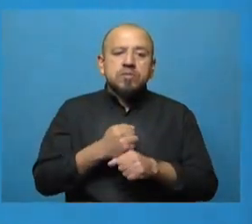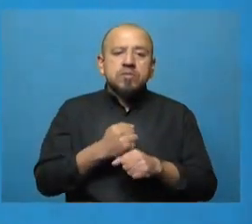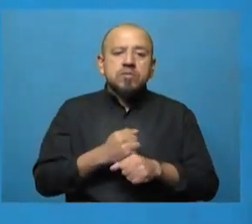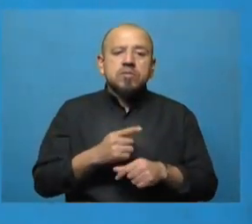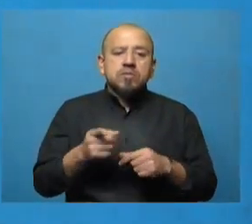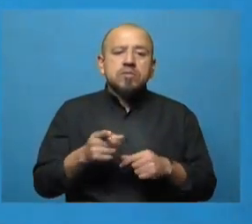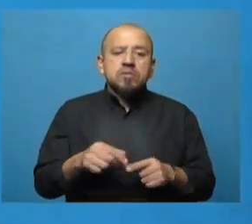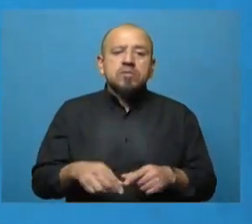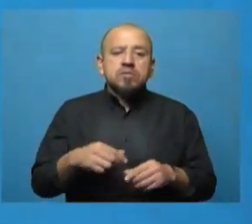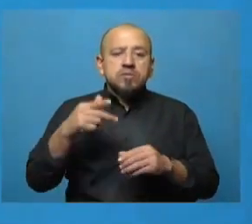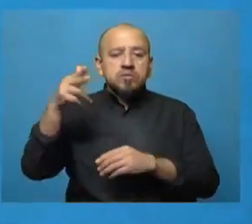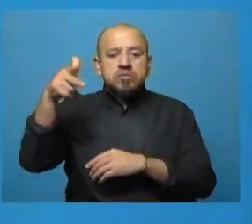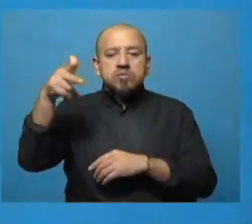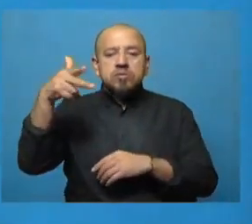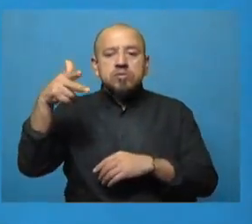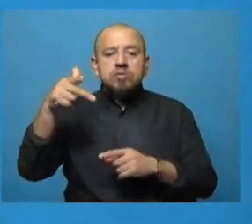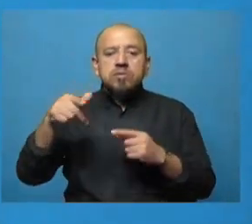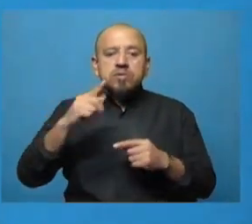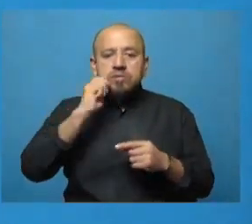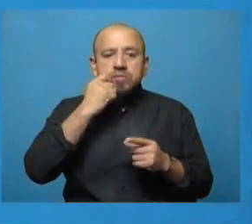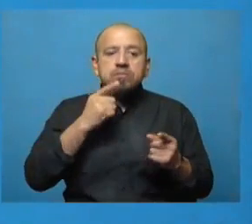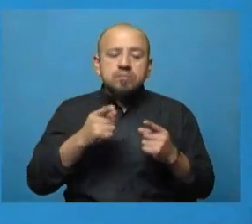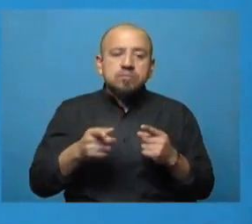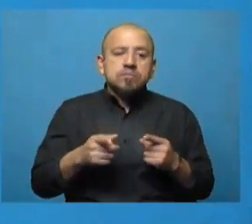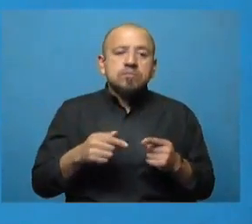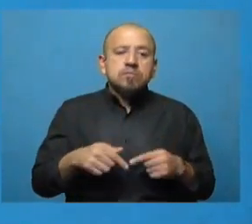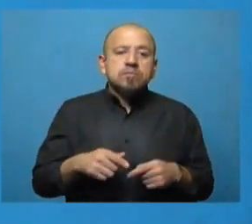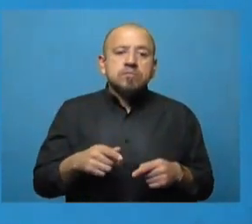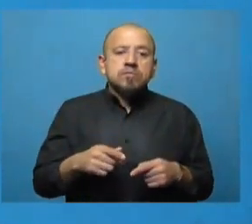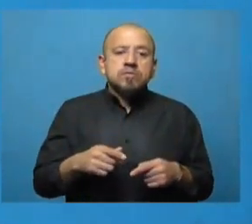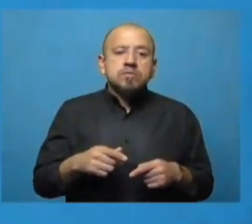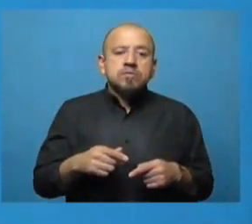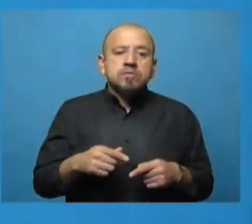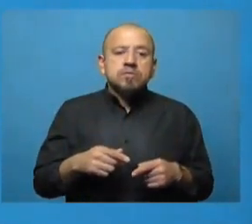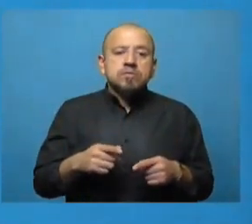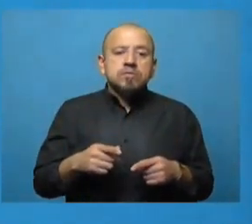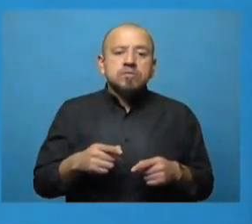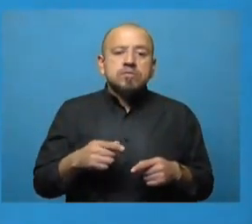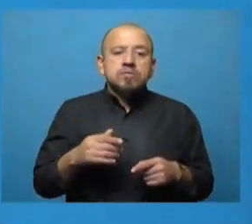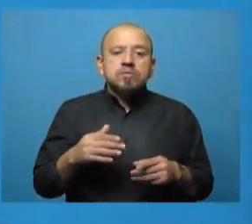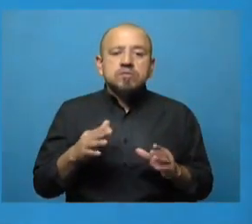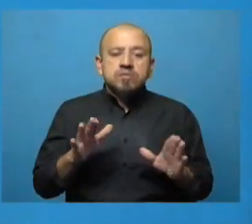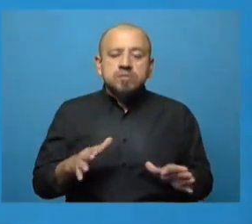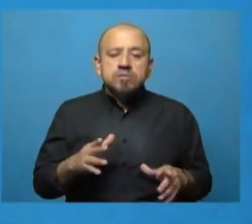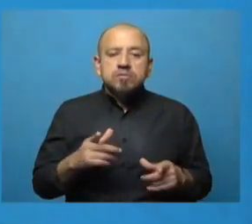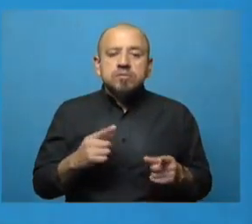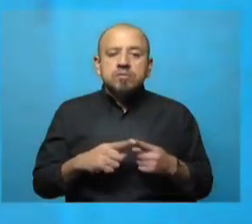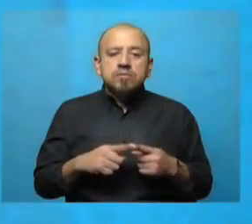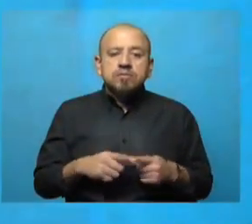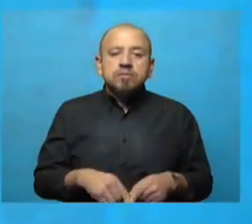los vídeos como están quedando que está quedando lindo y eso me está me está entusiasmando